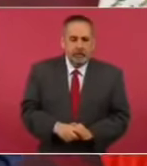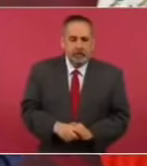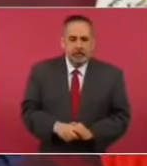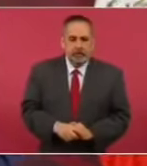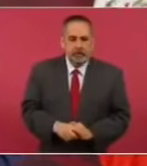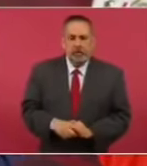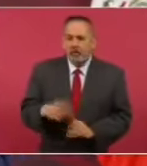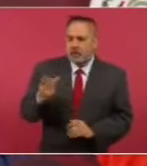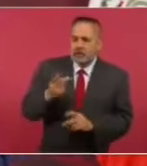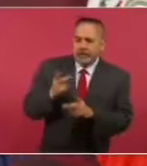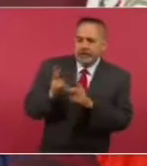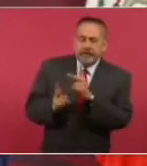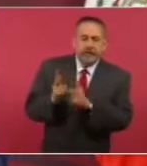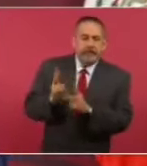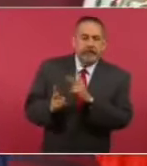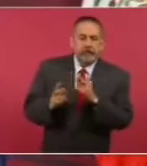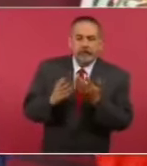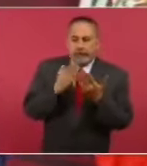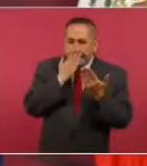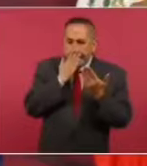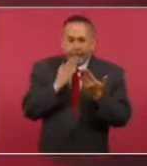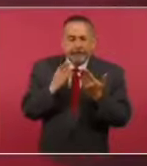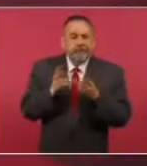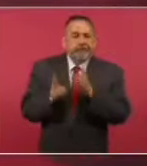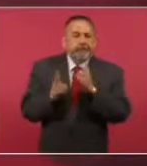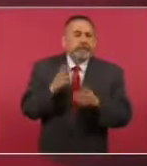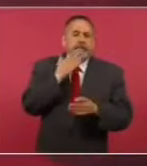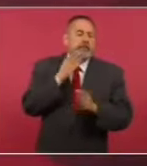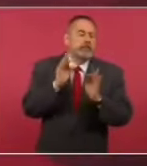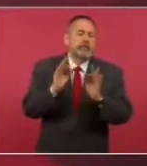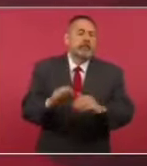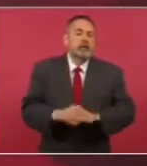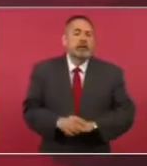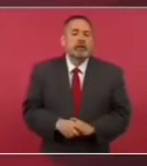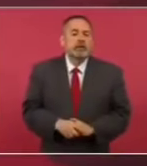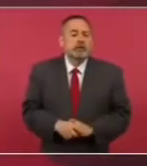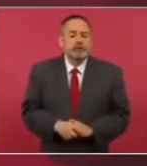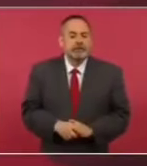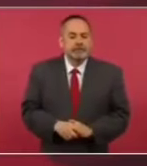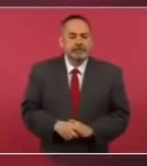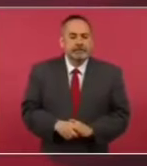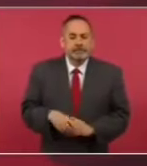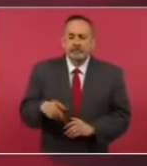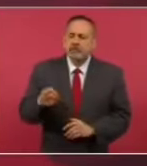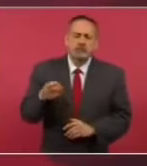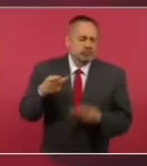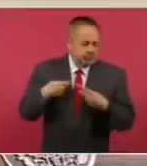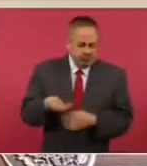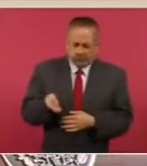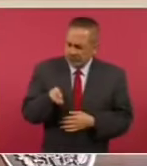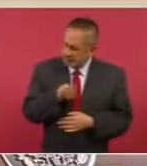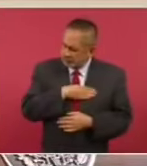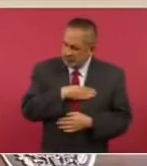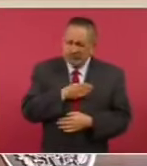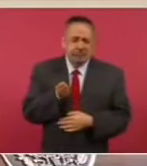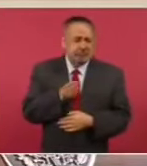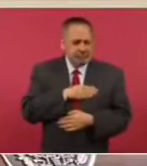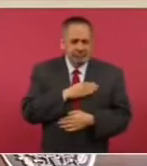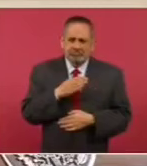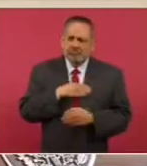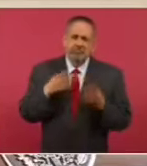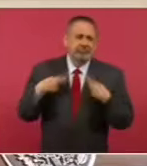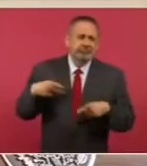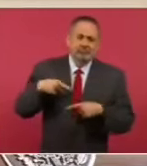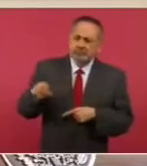Y estuvimos platicando muy bien. Es una muy buena persona.